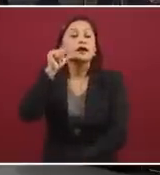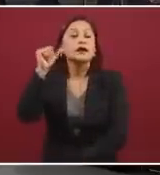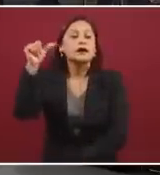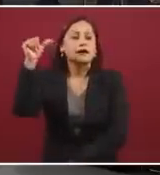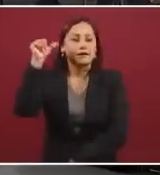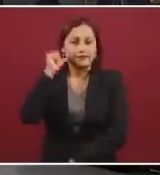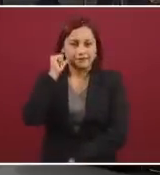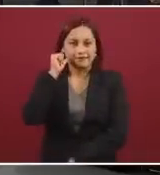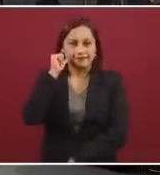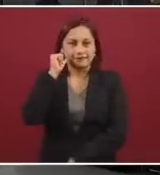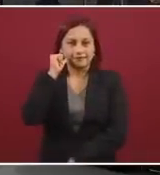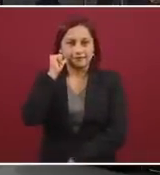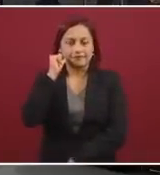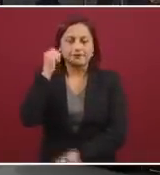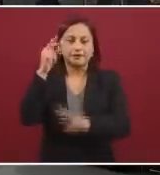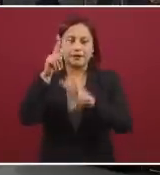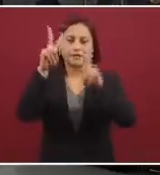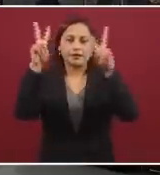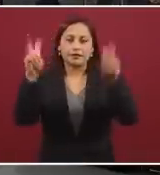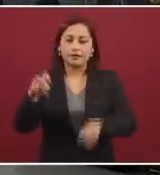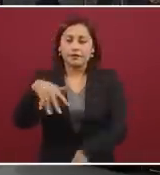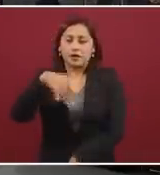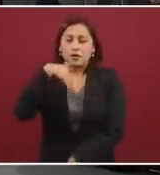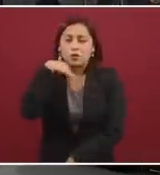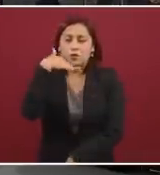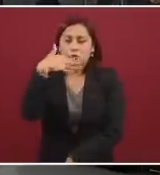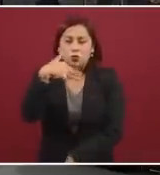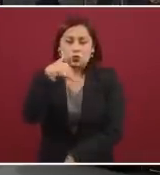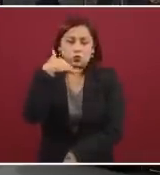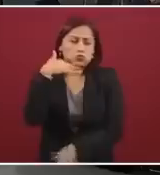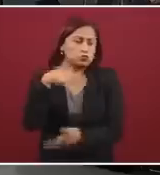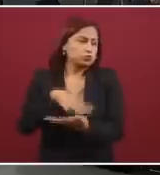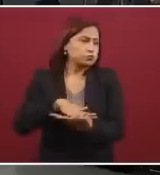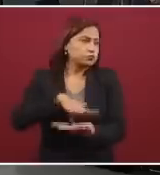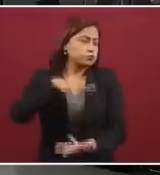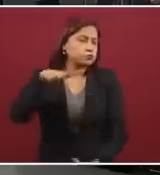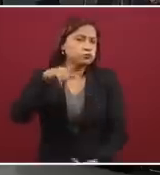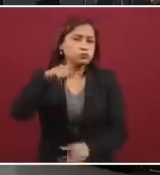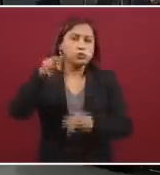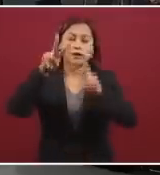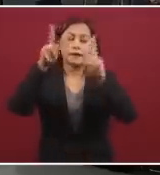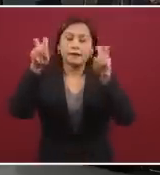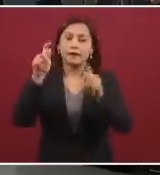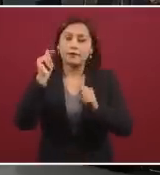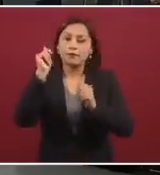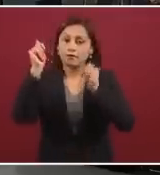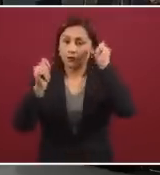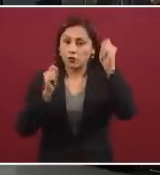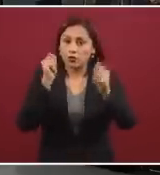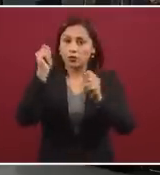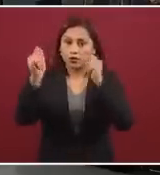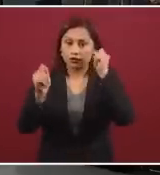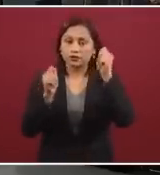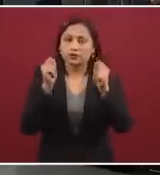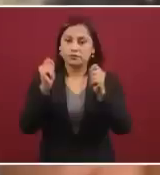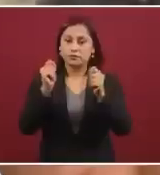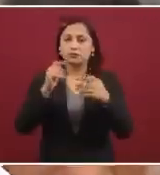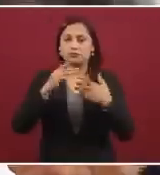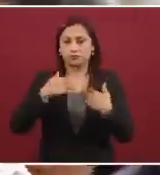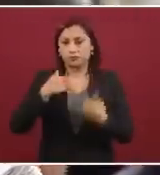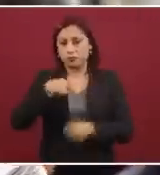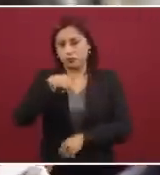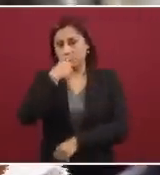corrupción y esos excesos que se dieron en el sector turismo se dijo específicamente por el consejo mexicano